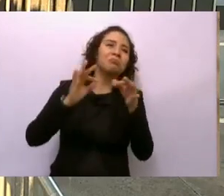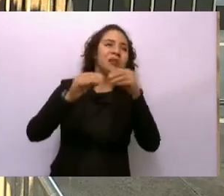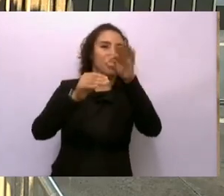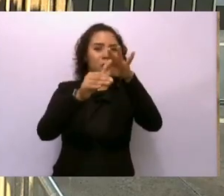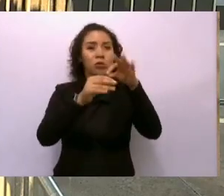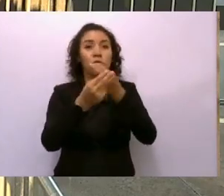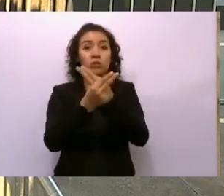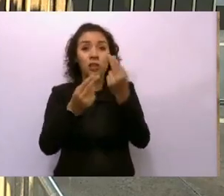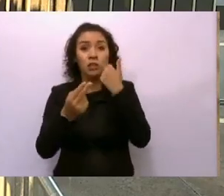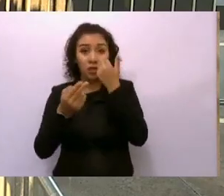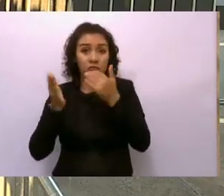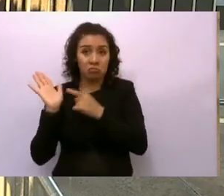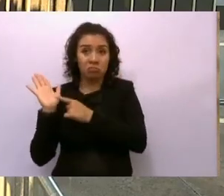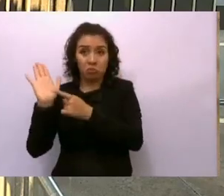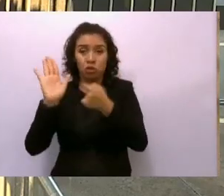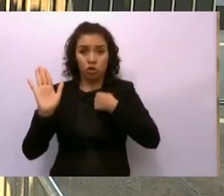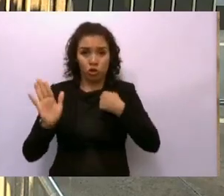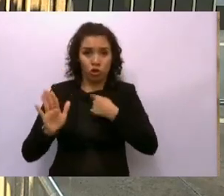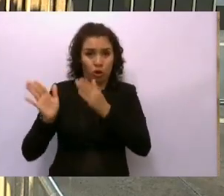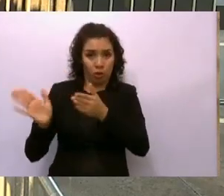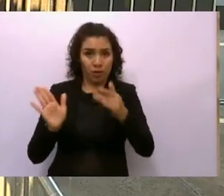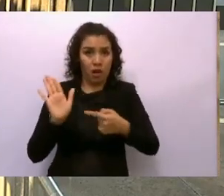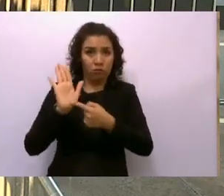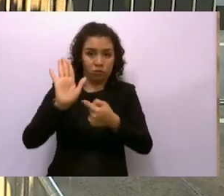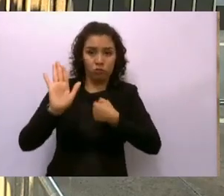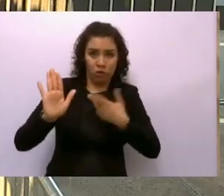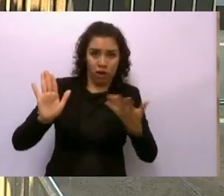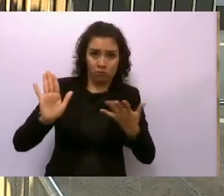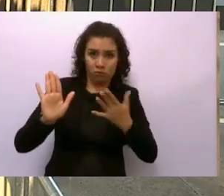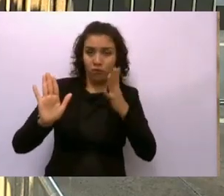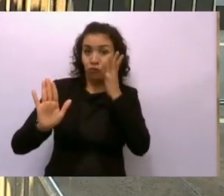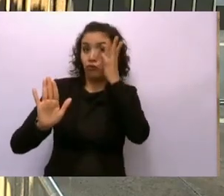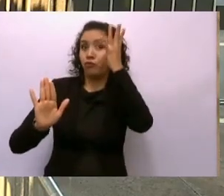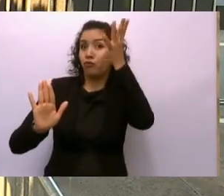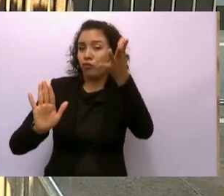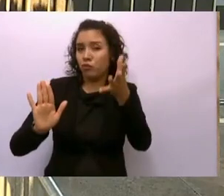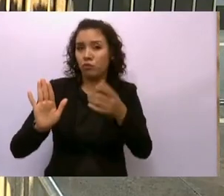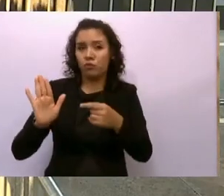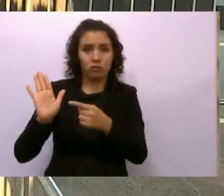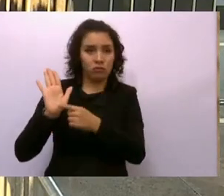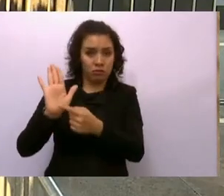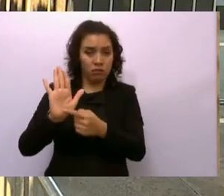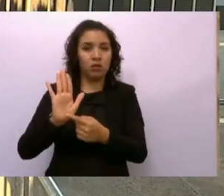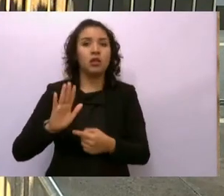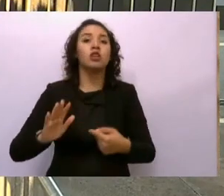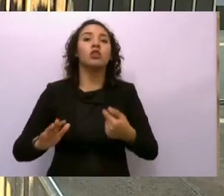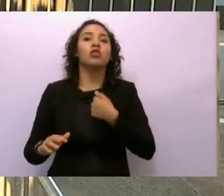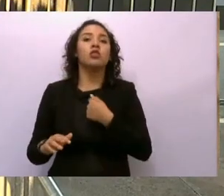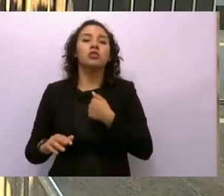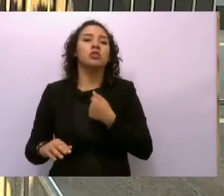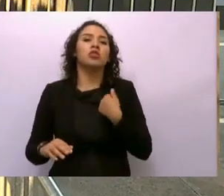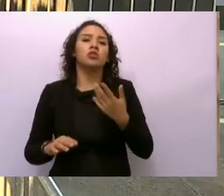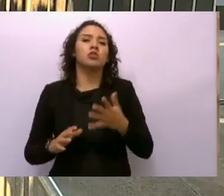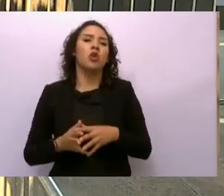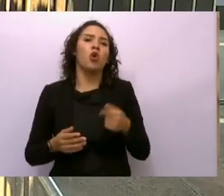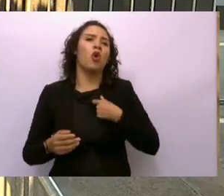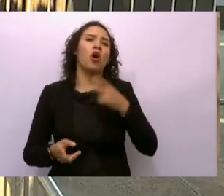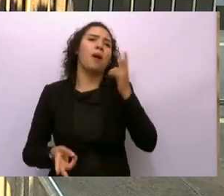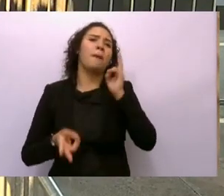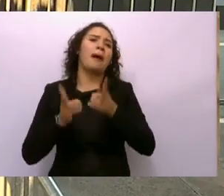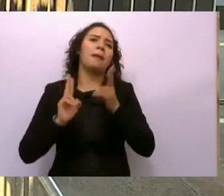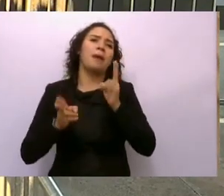el plan? En lo que tardo, parado en un solo pie, yo que no hablo de